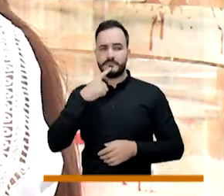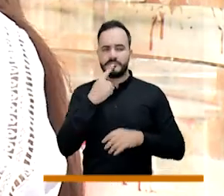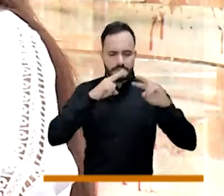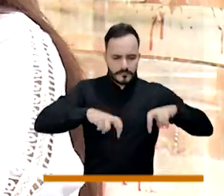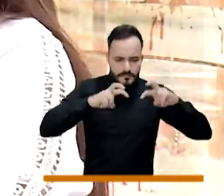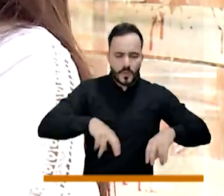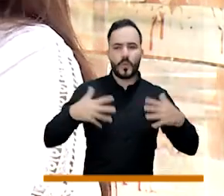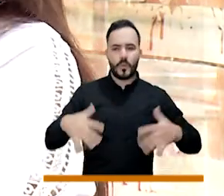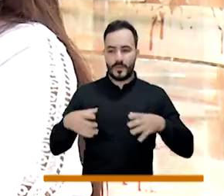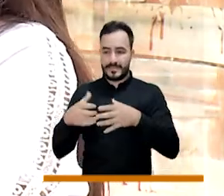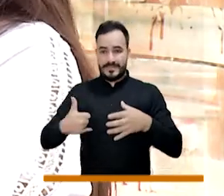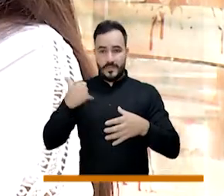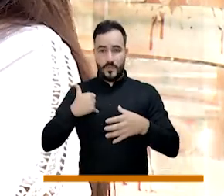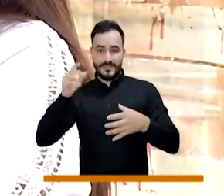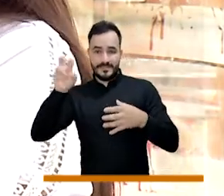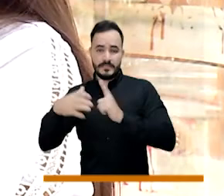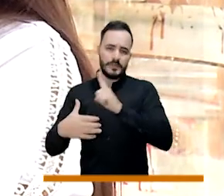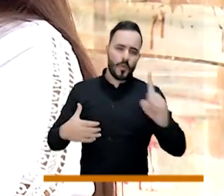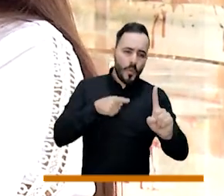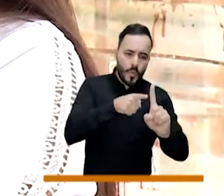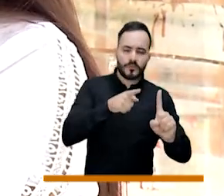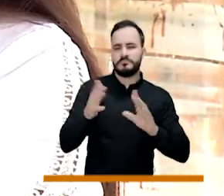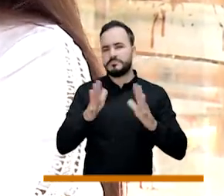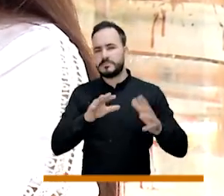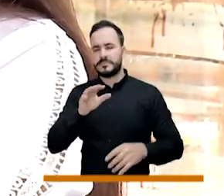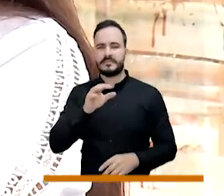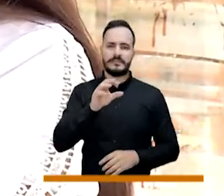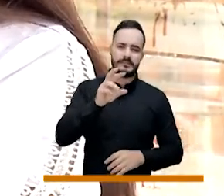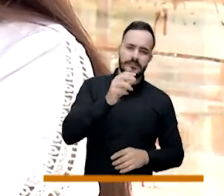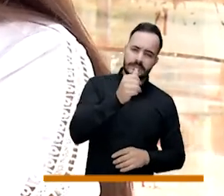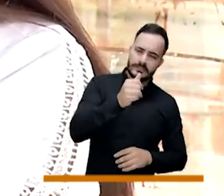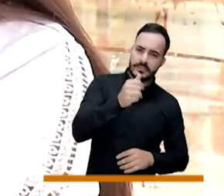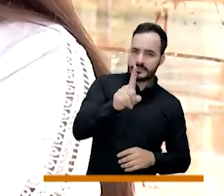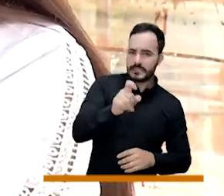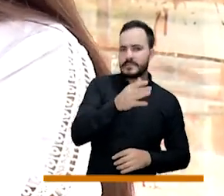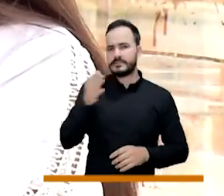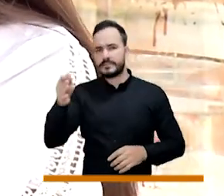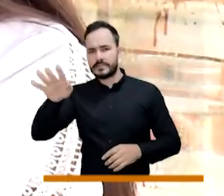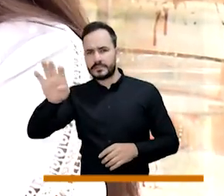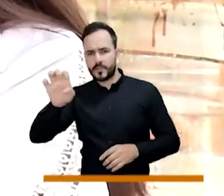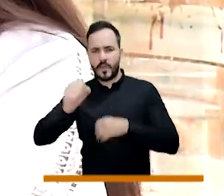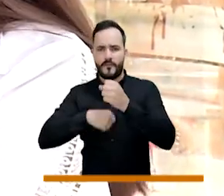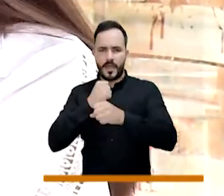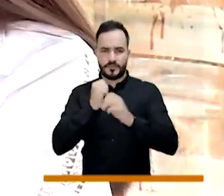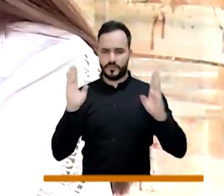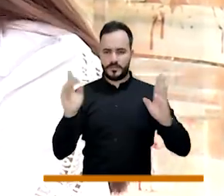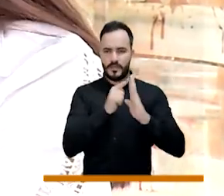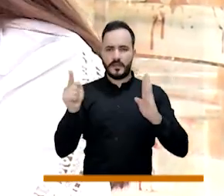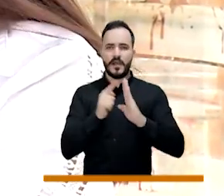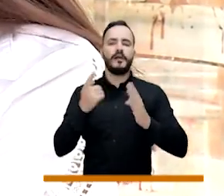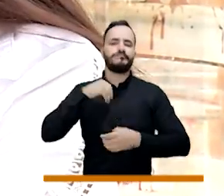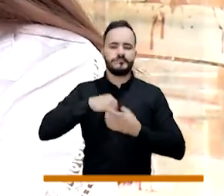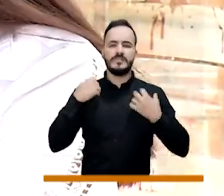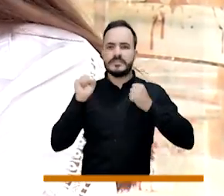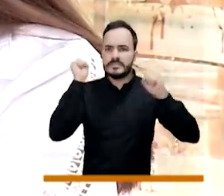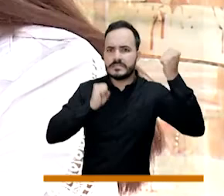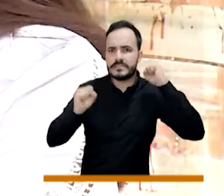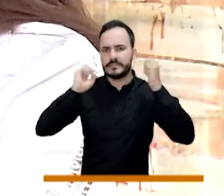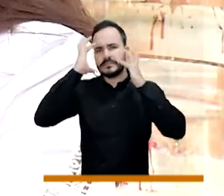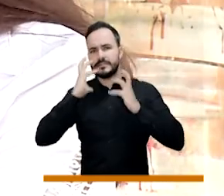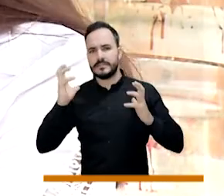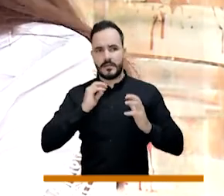dice que uno de cada 7 adolescentes entre los 10 y los 19 años han presentado síntomas de ansiedad y depresión,